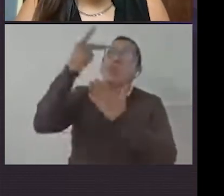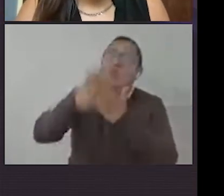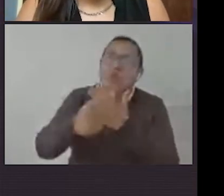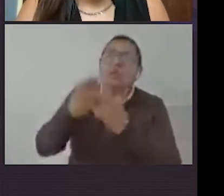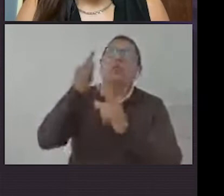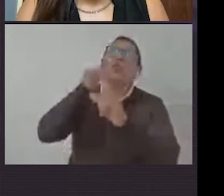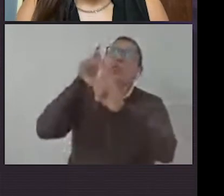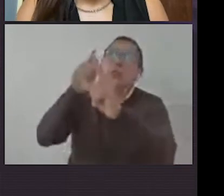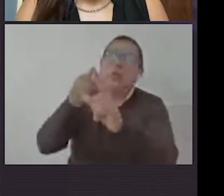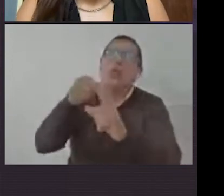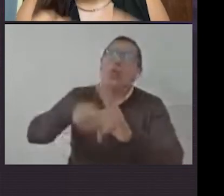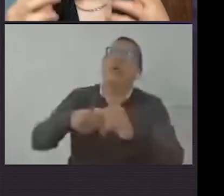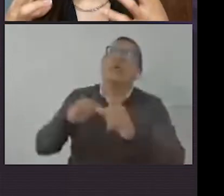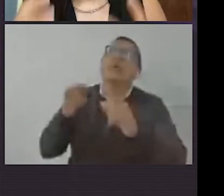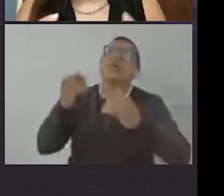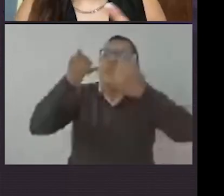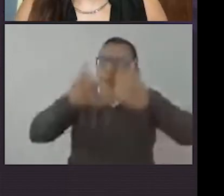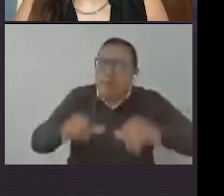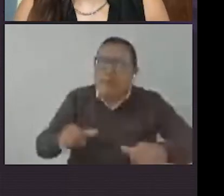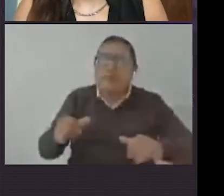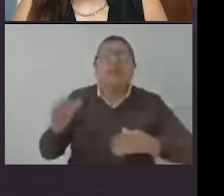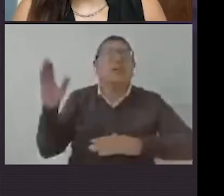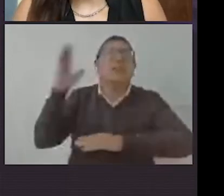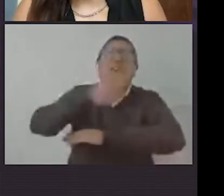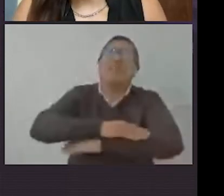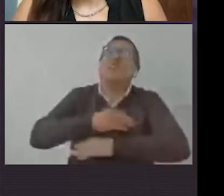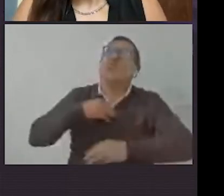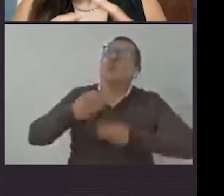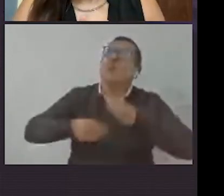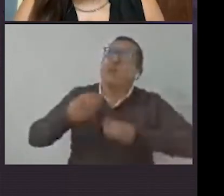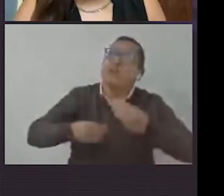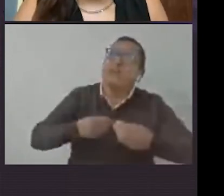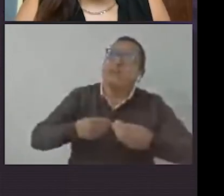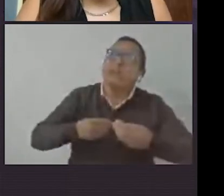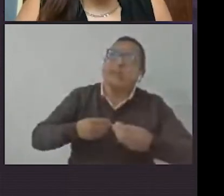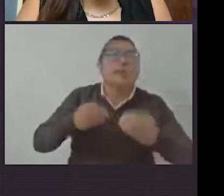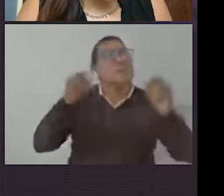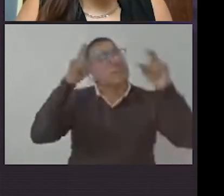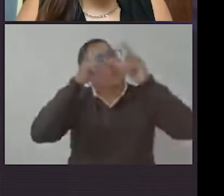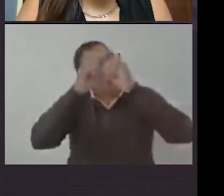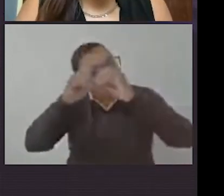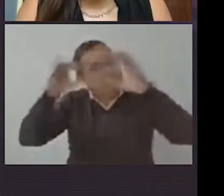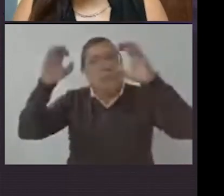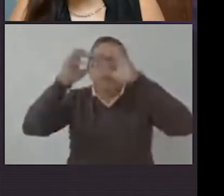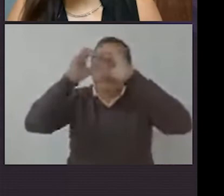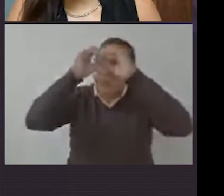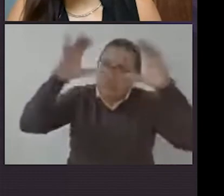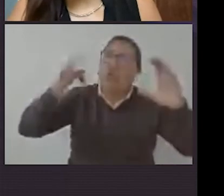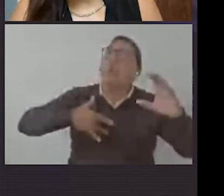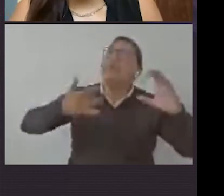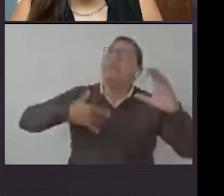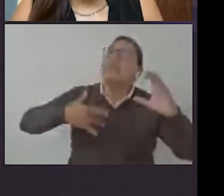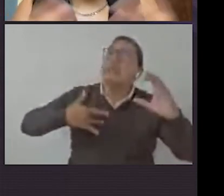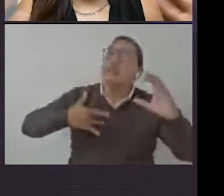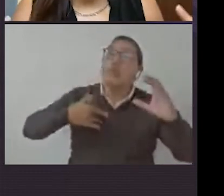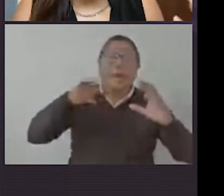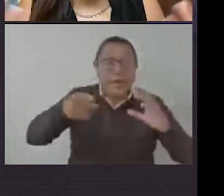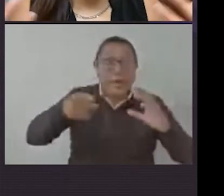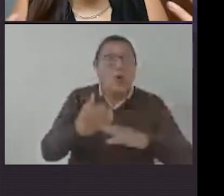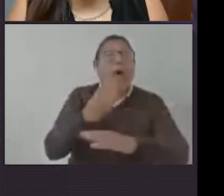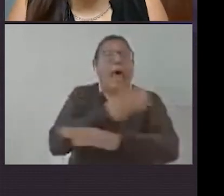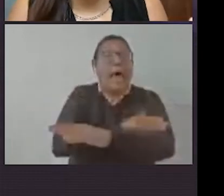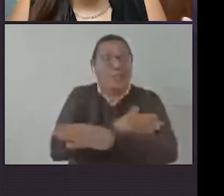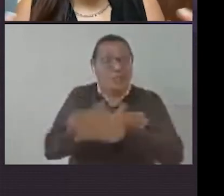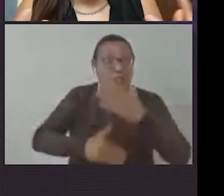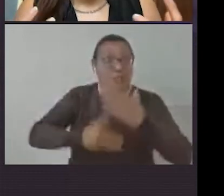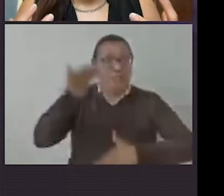día? E imagínate terminando el final del día. ¿Cómo quiero sentirme cuando yo haya terminado este reto o